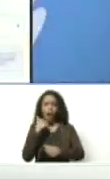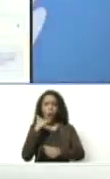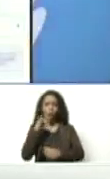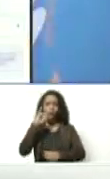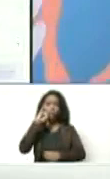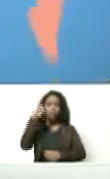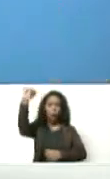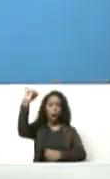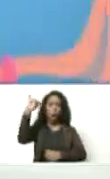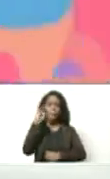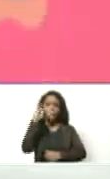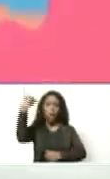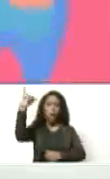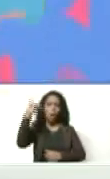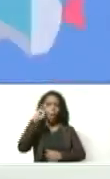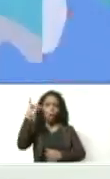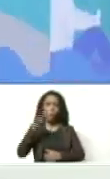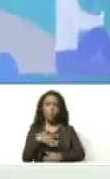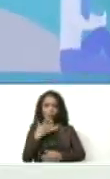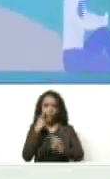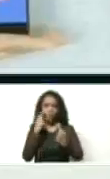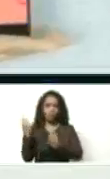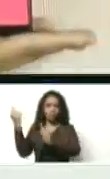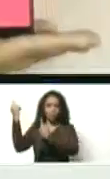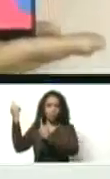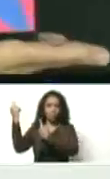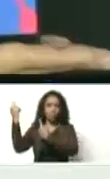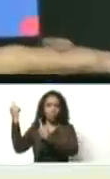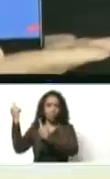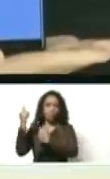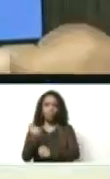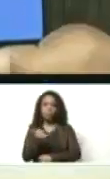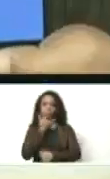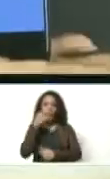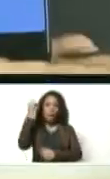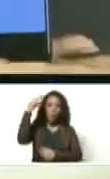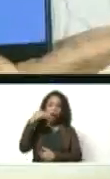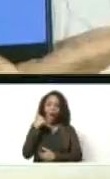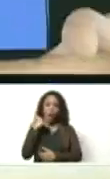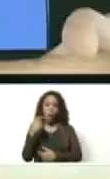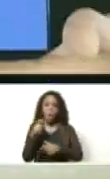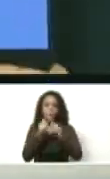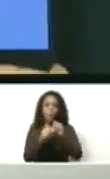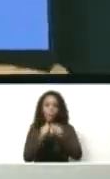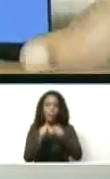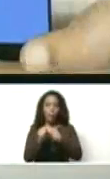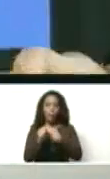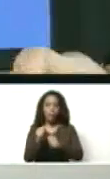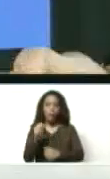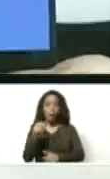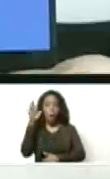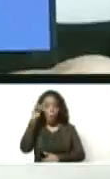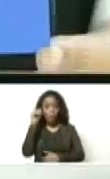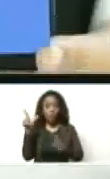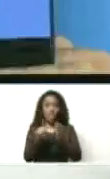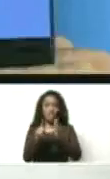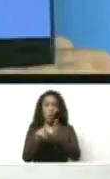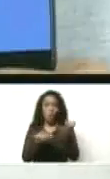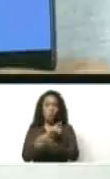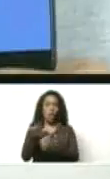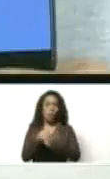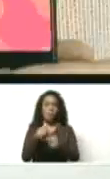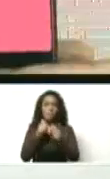en las calles, pa, pa, pa, pa. Falla el alumbrado, pa, pa, pa, pa. Los baños del liceo son un